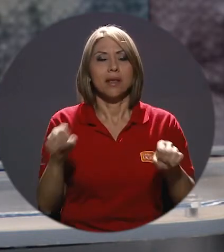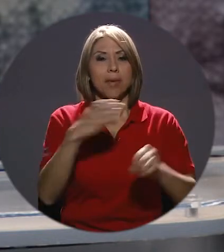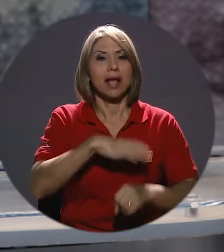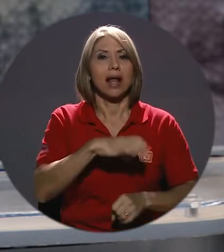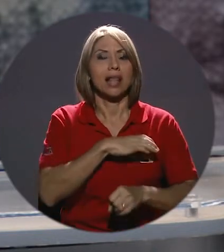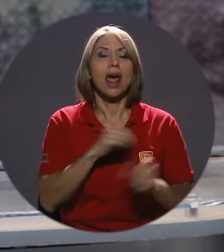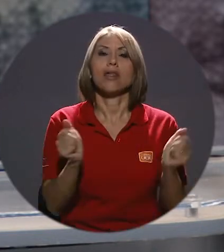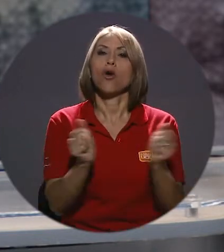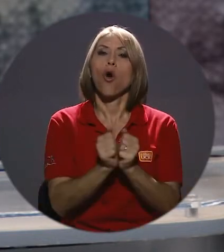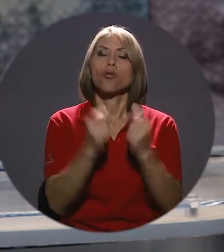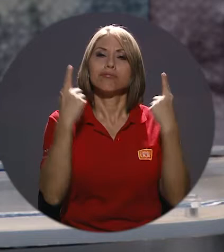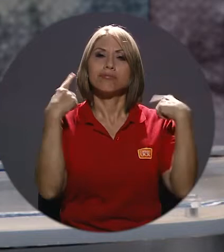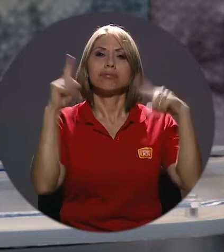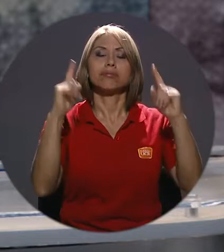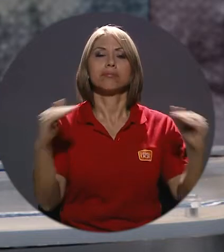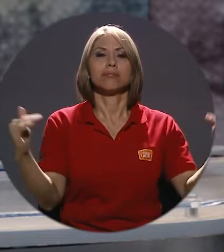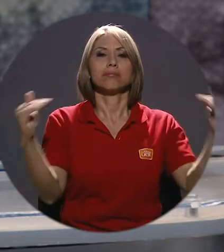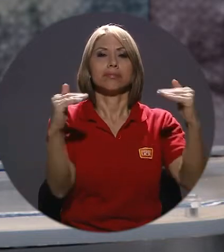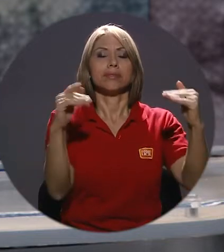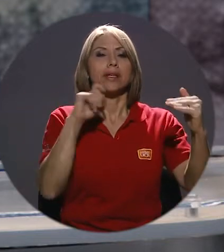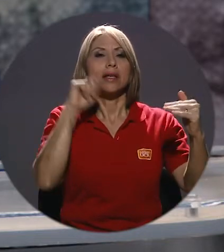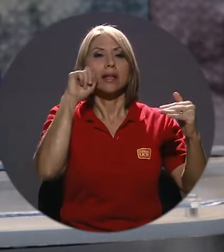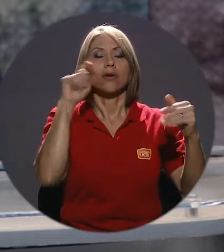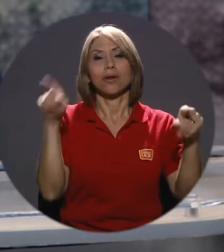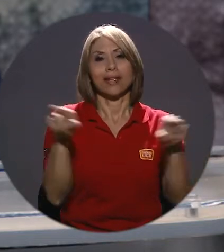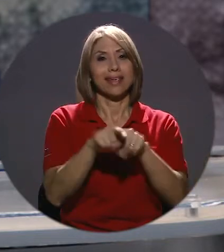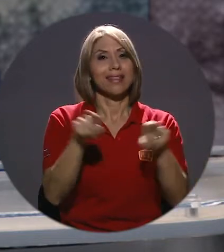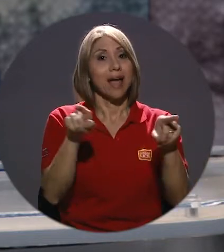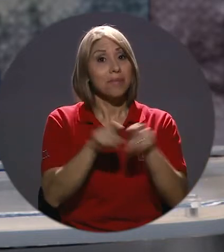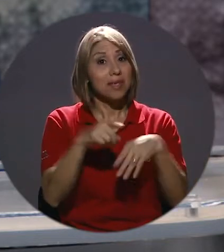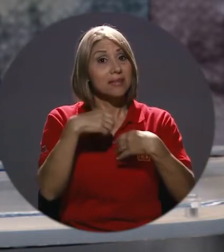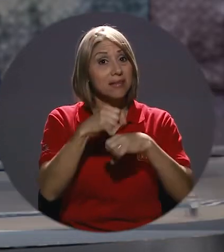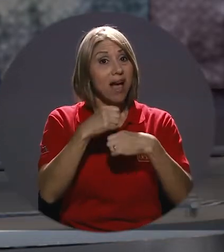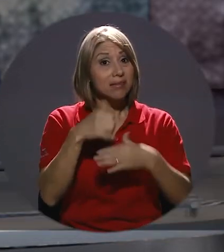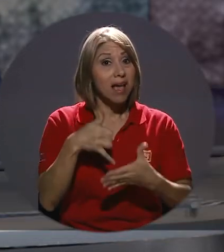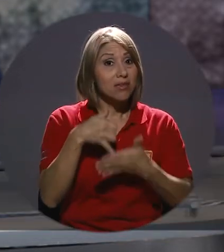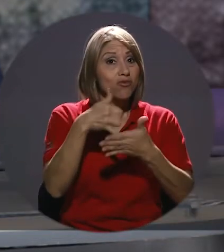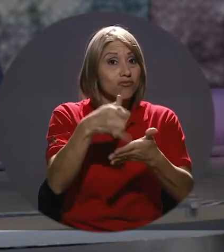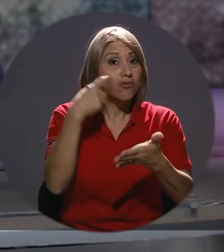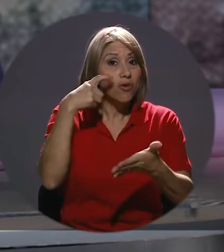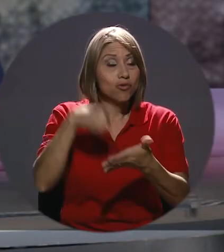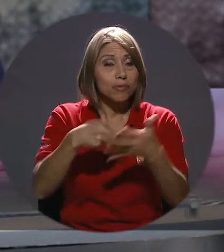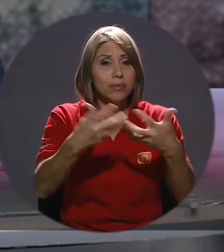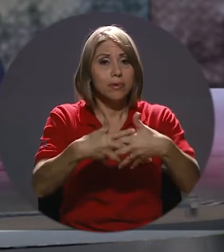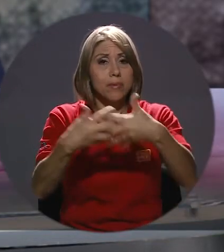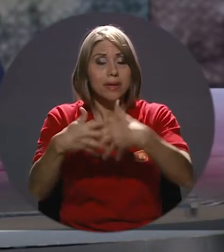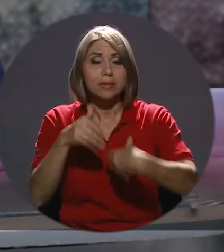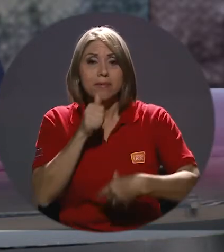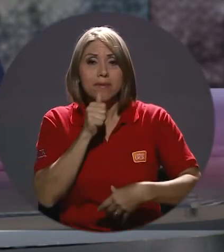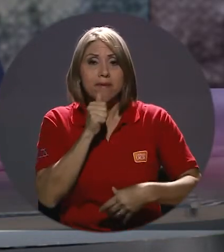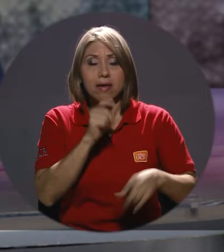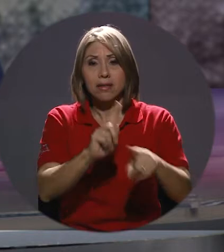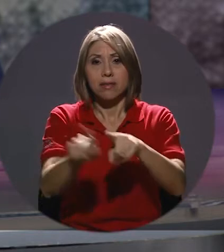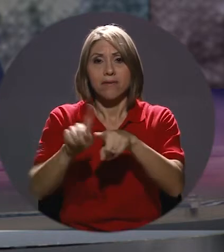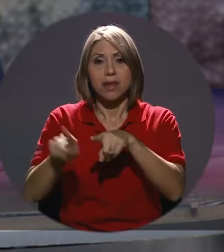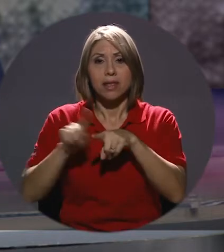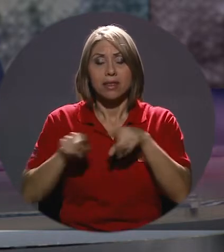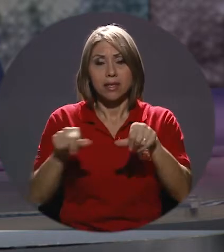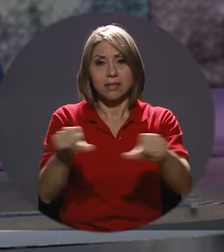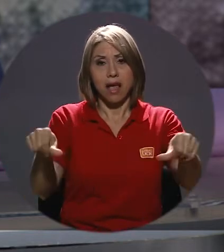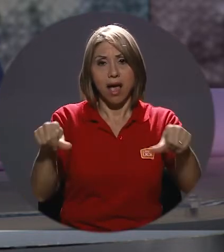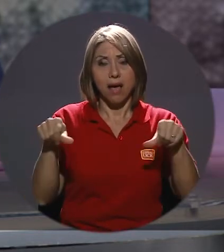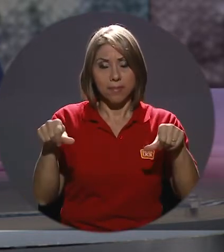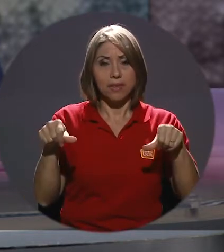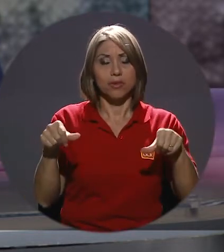con alcance en igualdad de género, y también se ha hecho reconocimientos a empresas privadas en diferentes